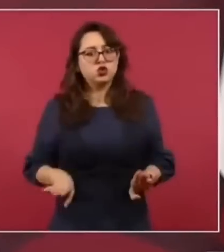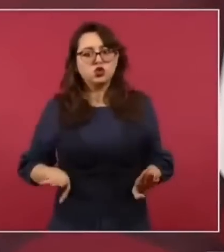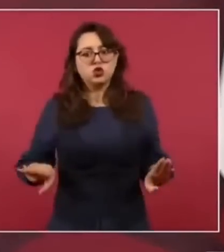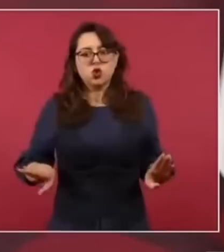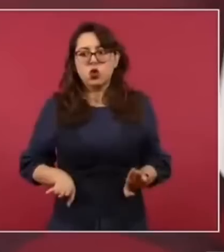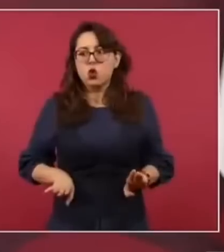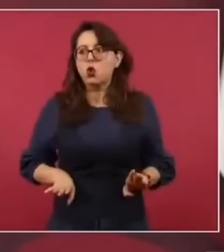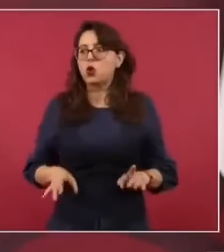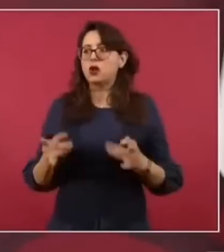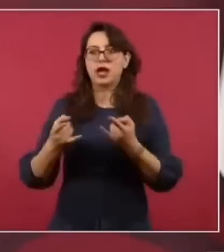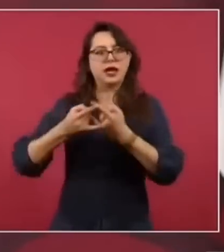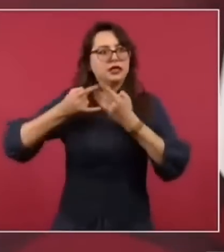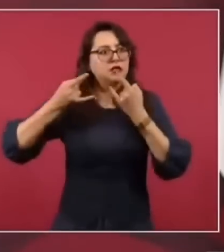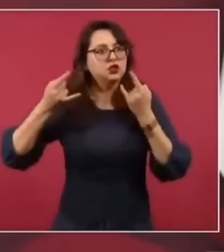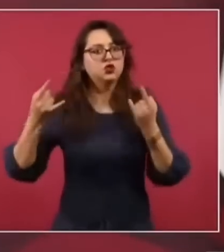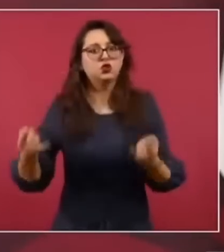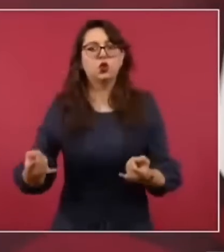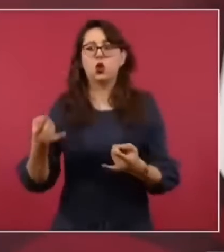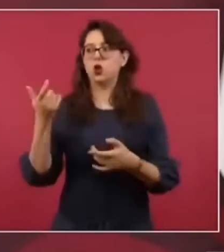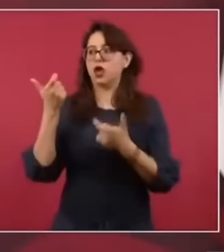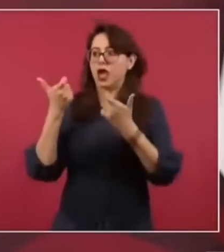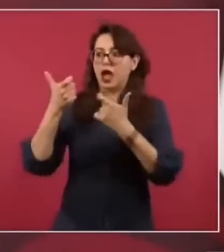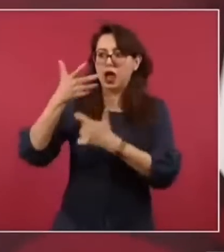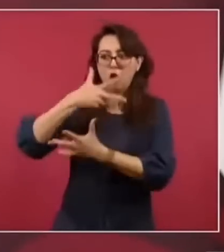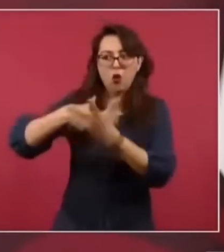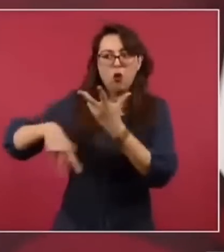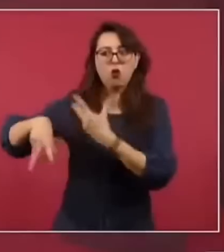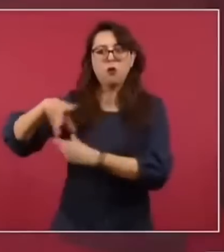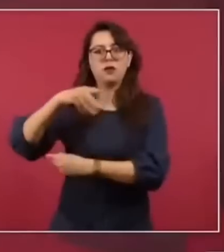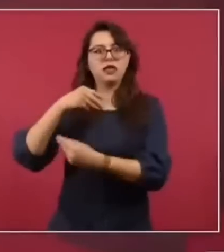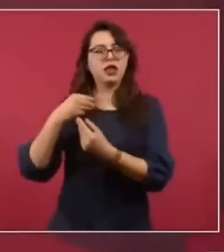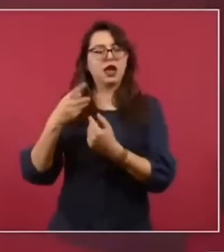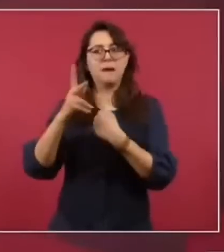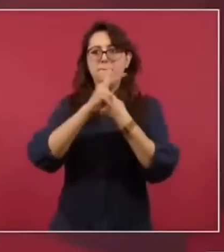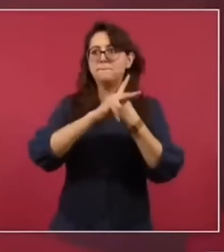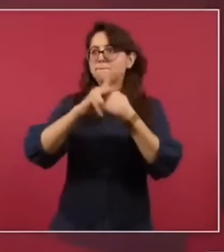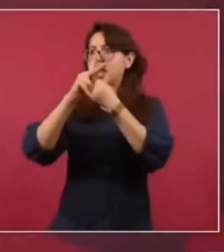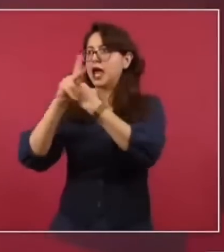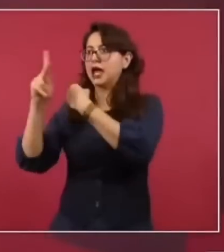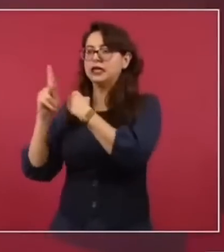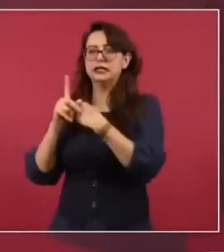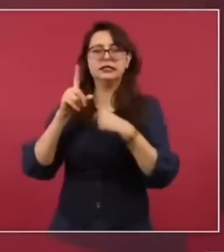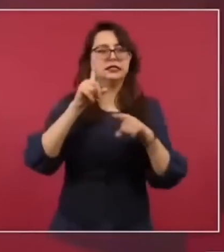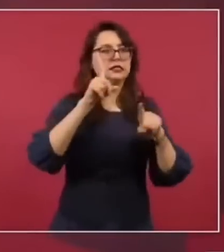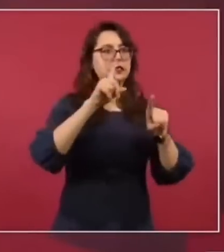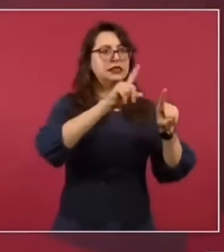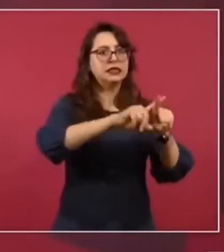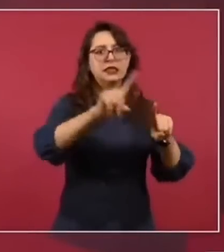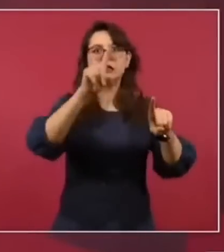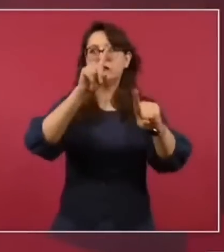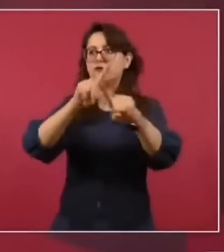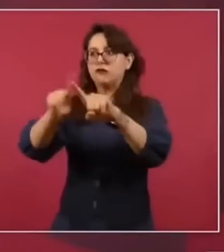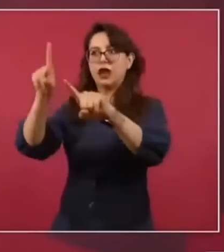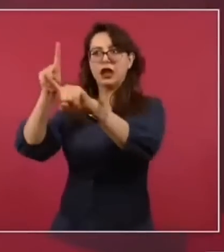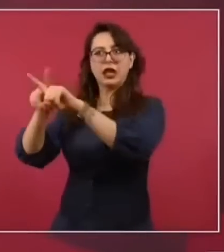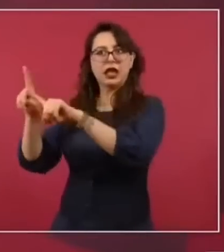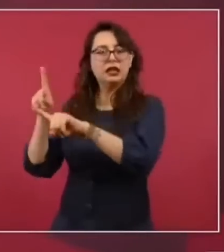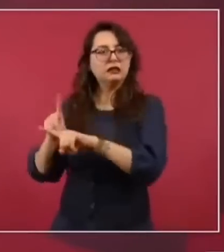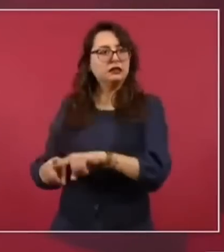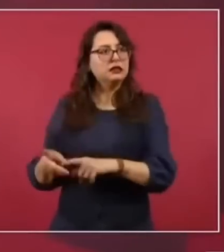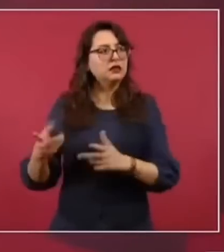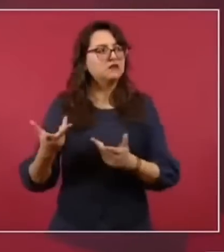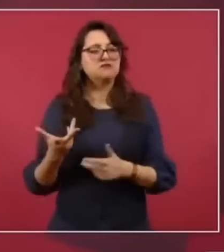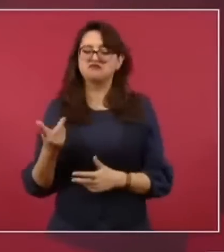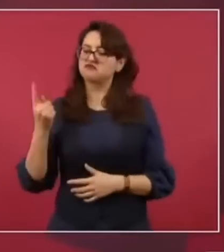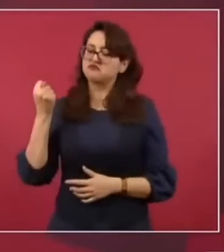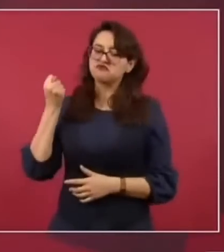específicas, históricas, sociales, económicas de los países. Se aplicó igual en todos